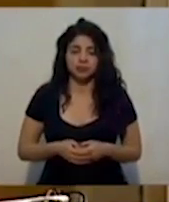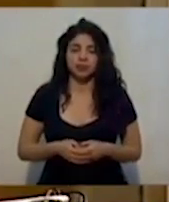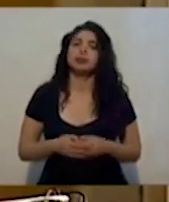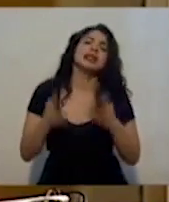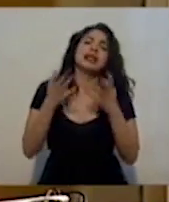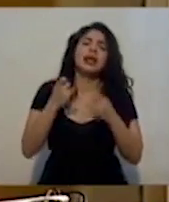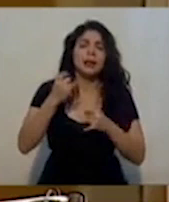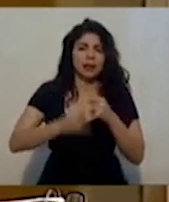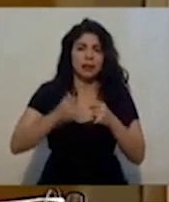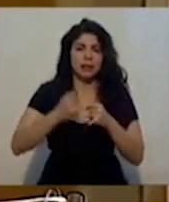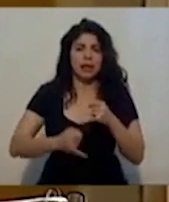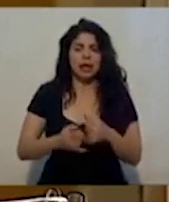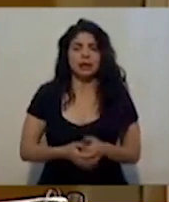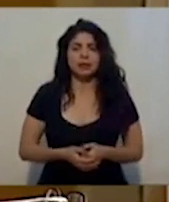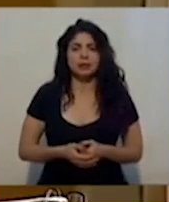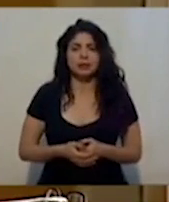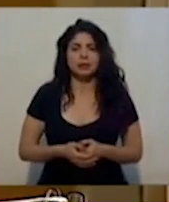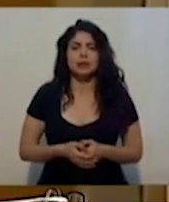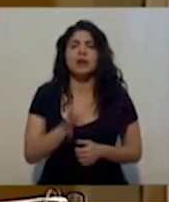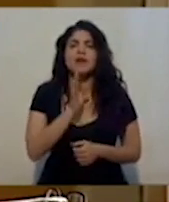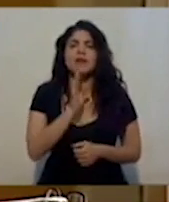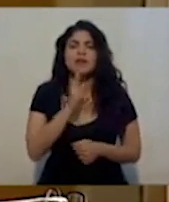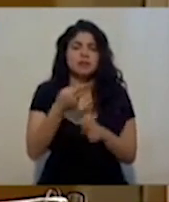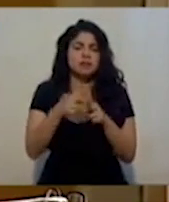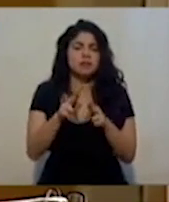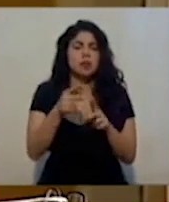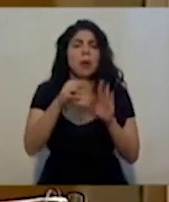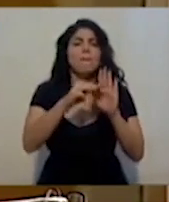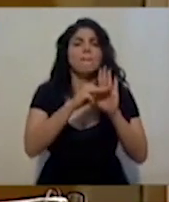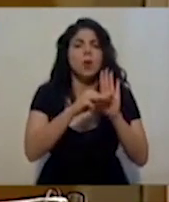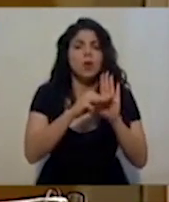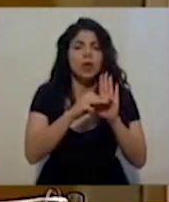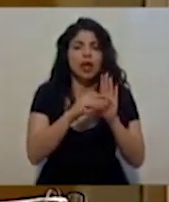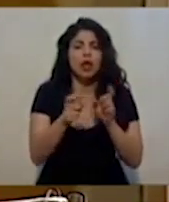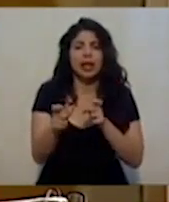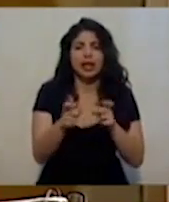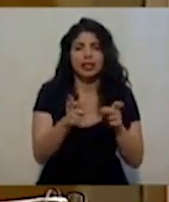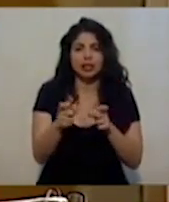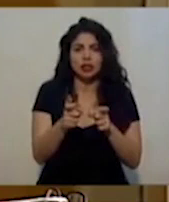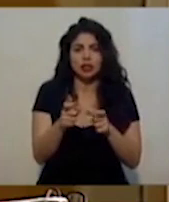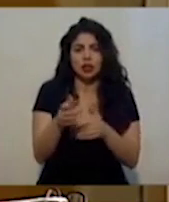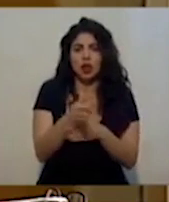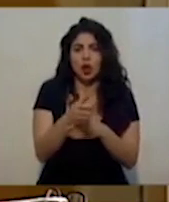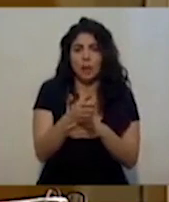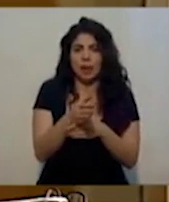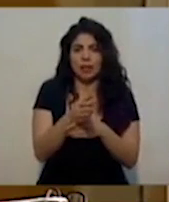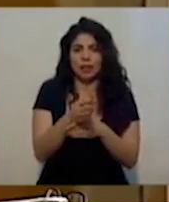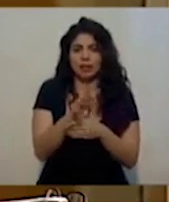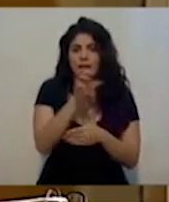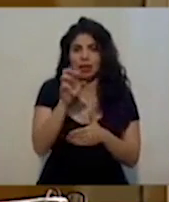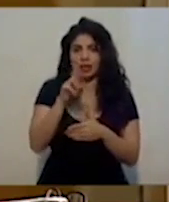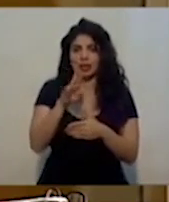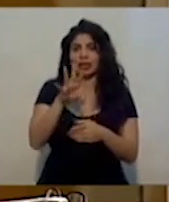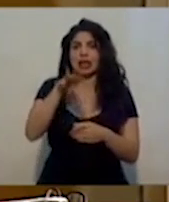y quiero terminar refiriéndome brevemente al modelo de gestión compartida al cual costa rica entra